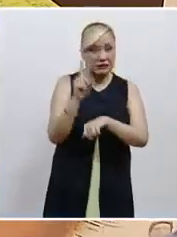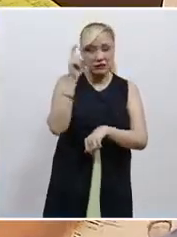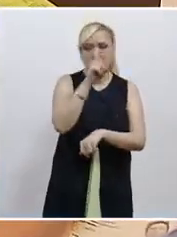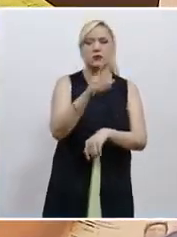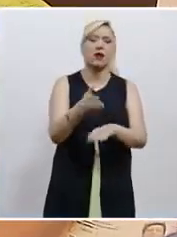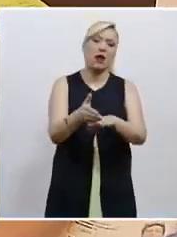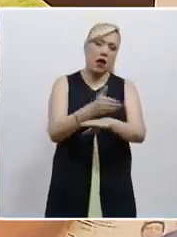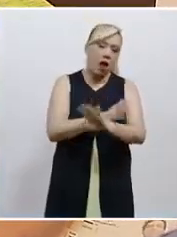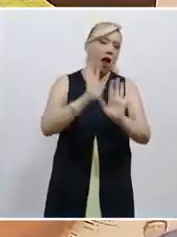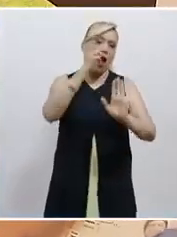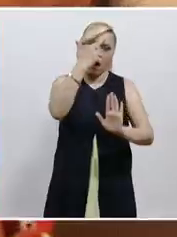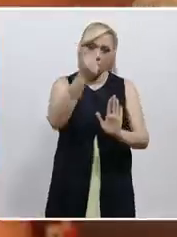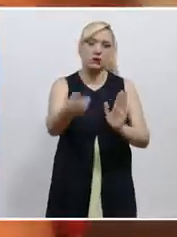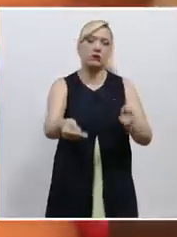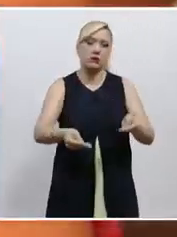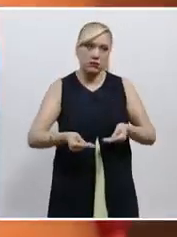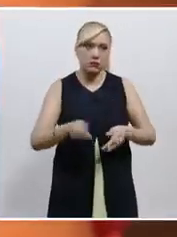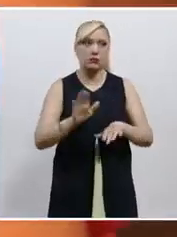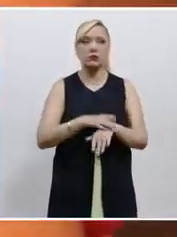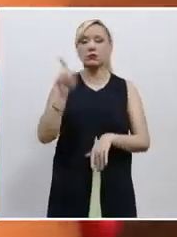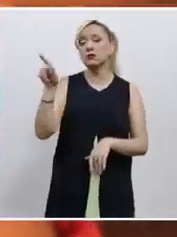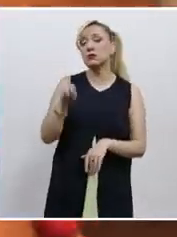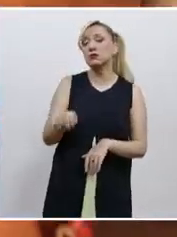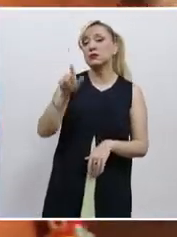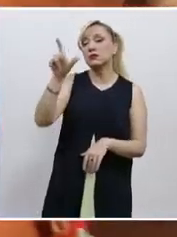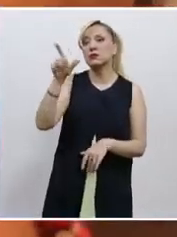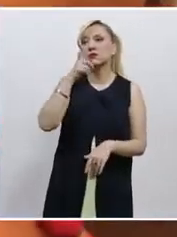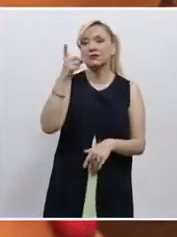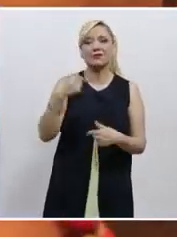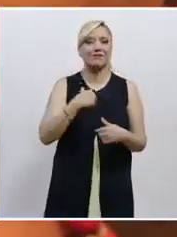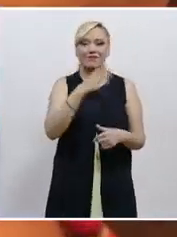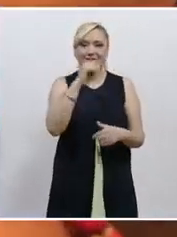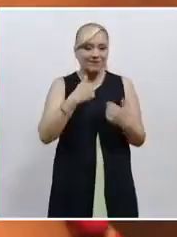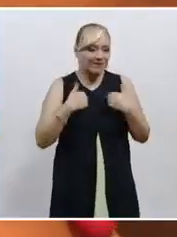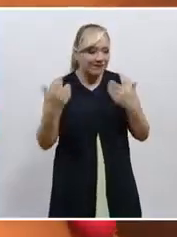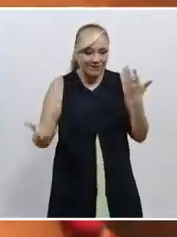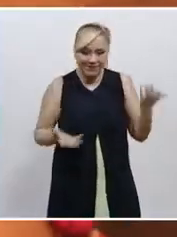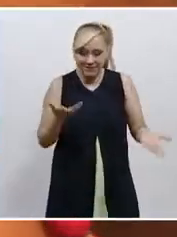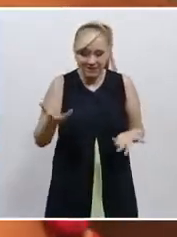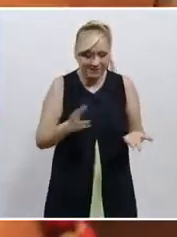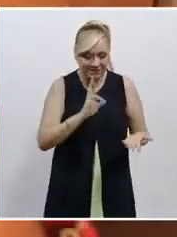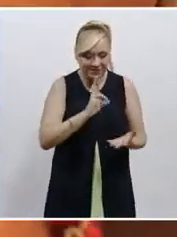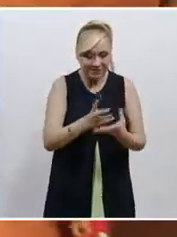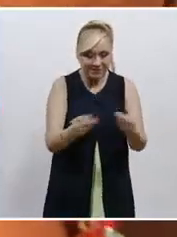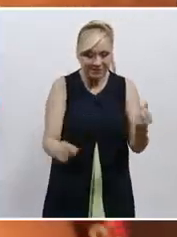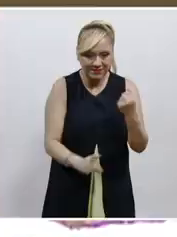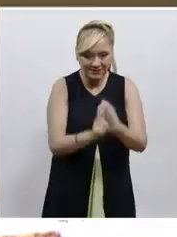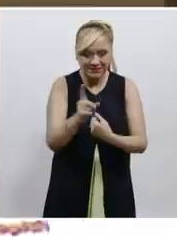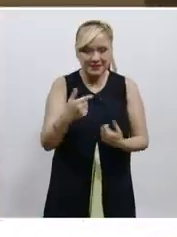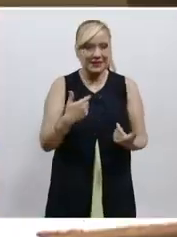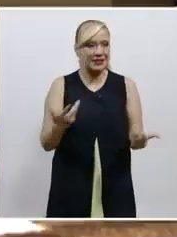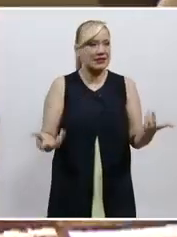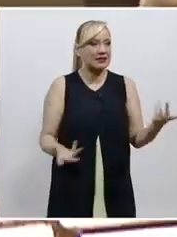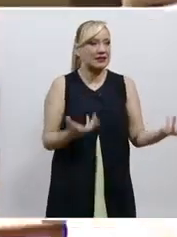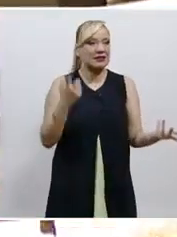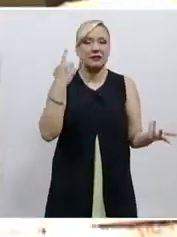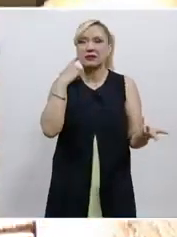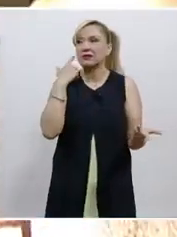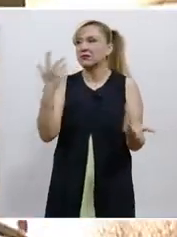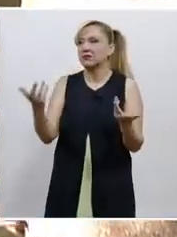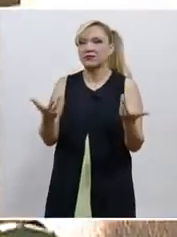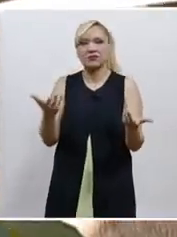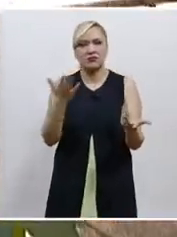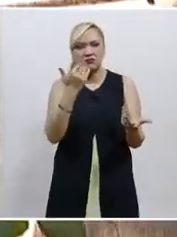de Nuevo León, que determinó que carecía de competencia material para conocer y resolver un asunto ante la inexistencia de una